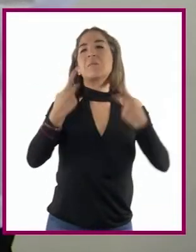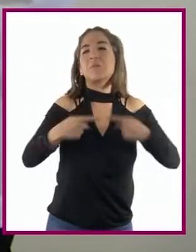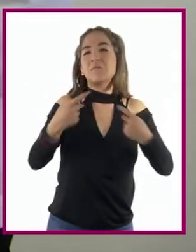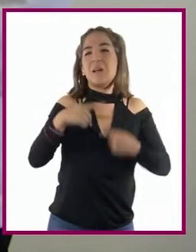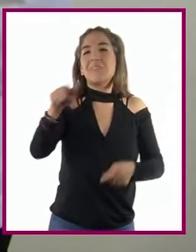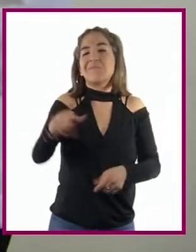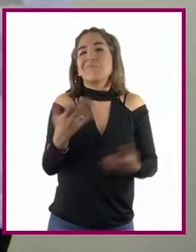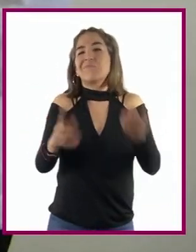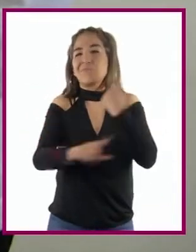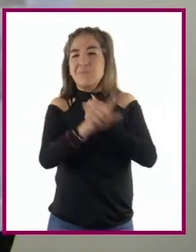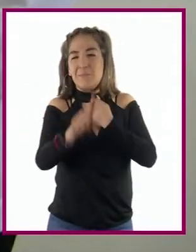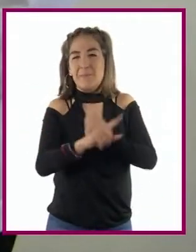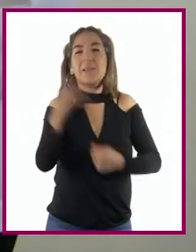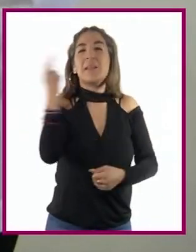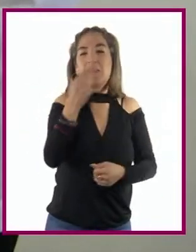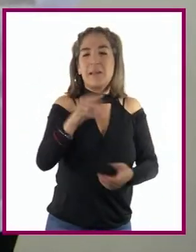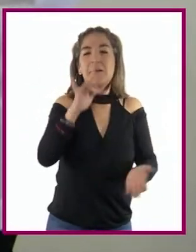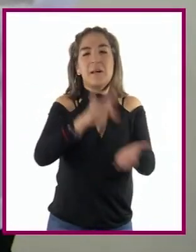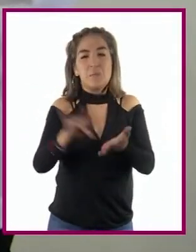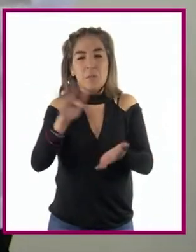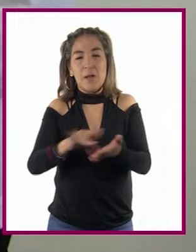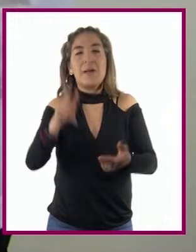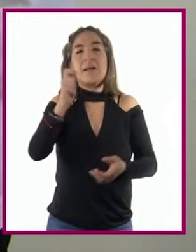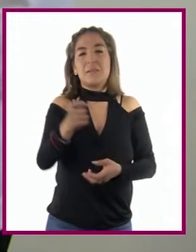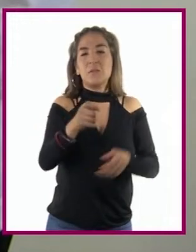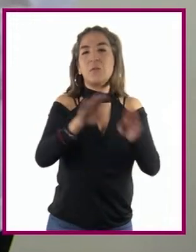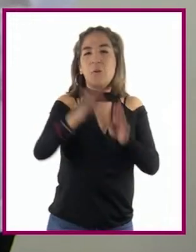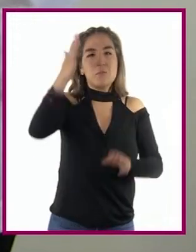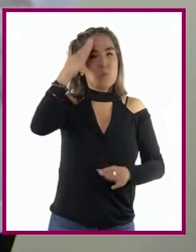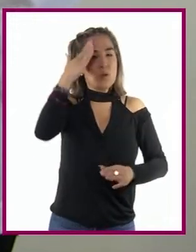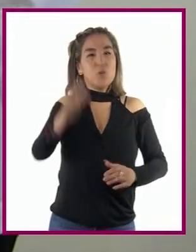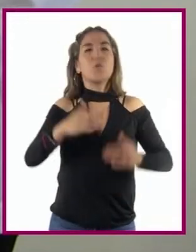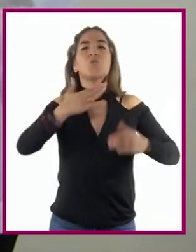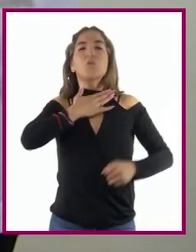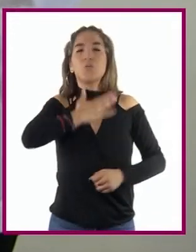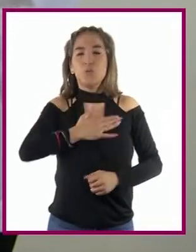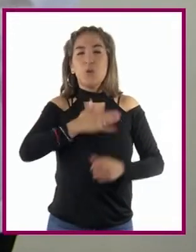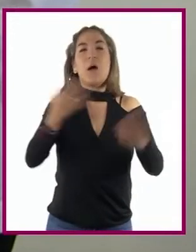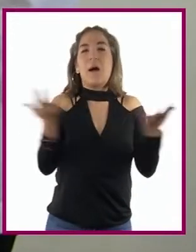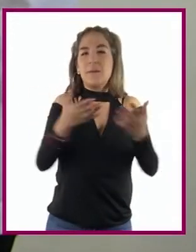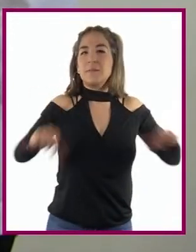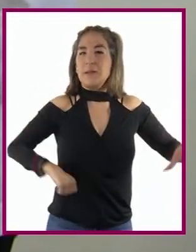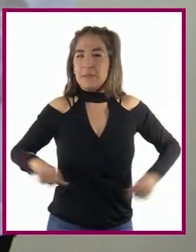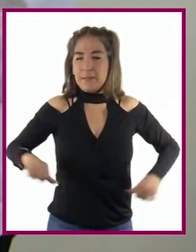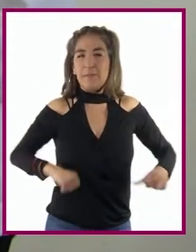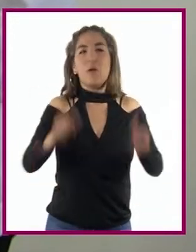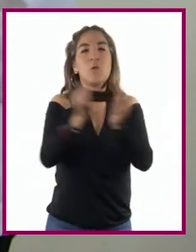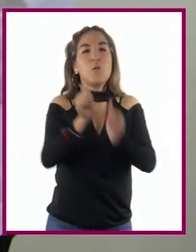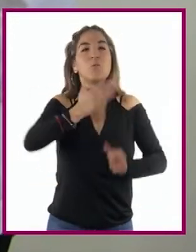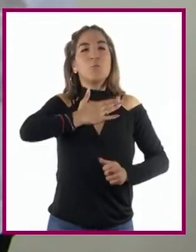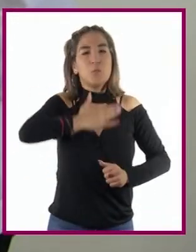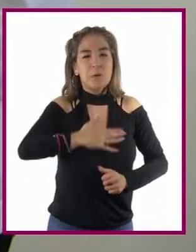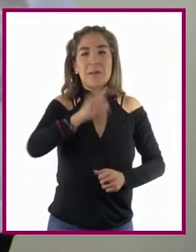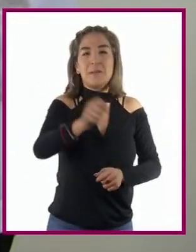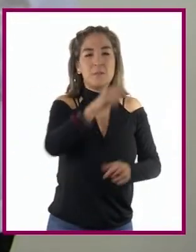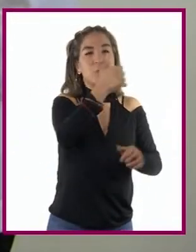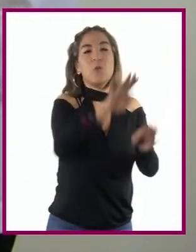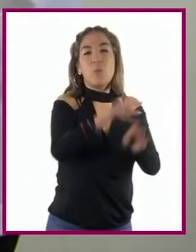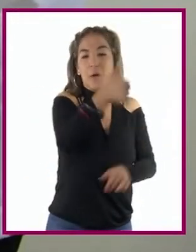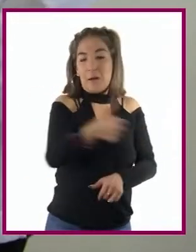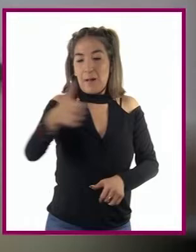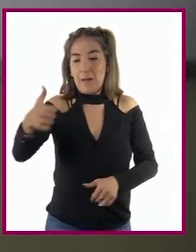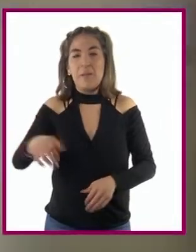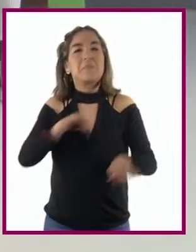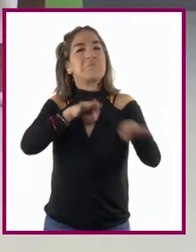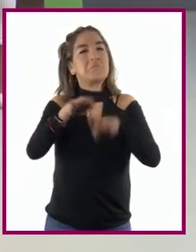derechos. Así que se requiere apelar al principio de justicia. Actuar con justicia implica dar a cada quien lo que merece.